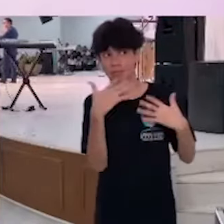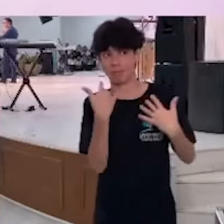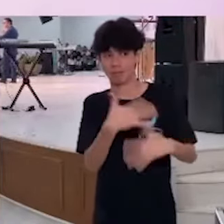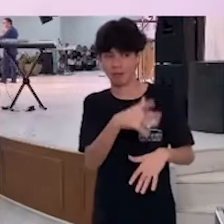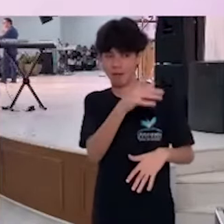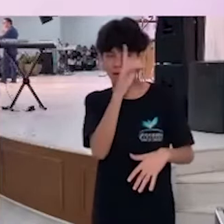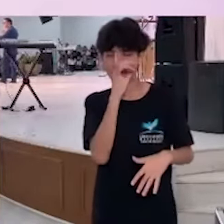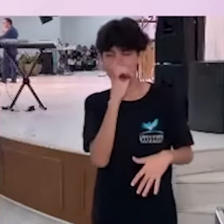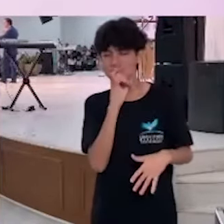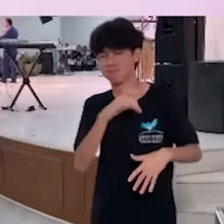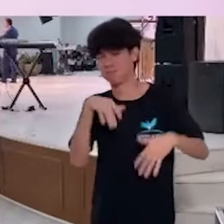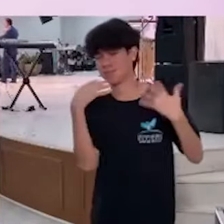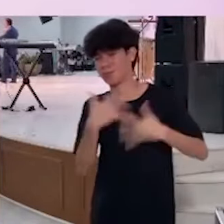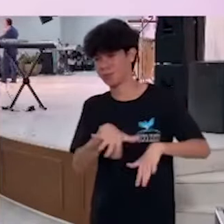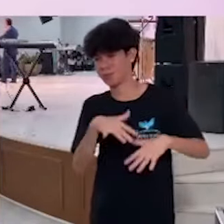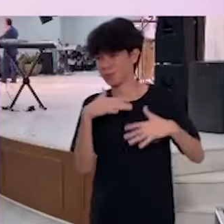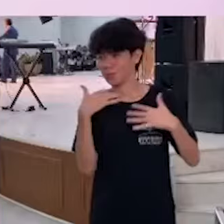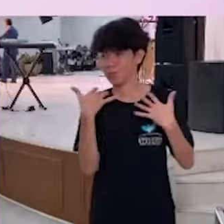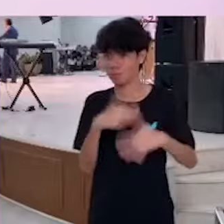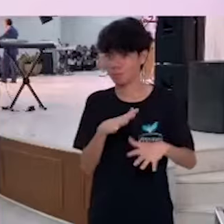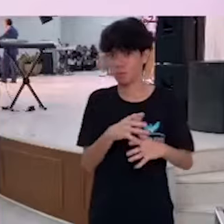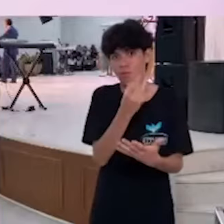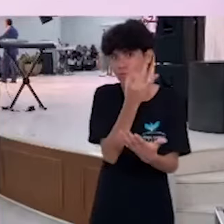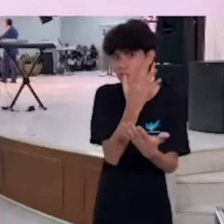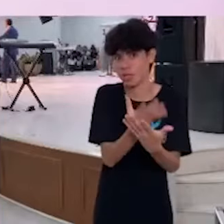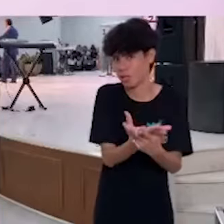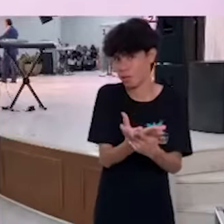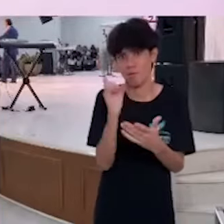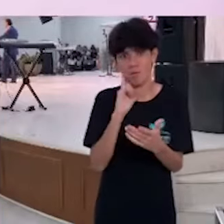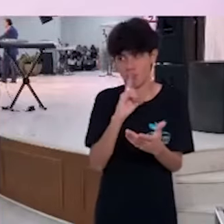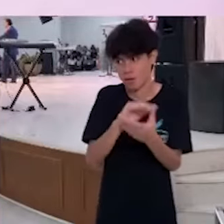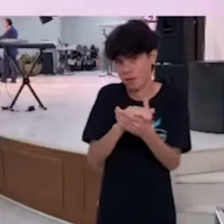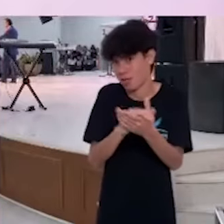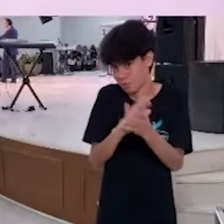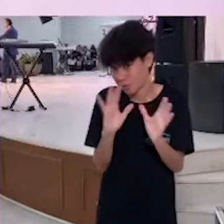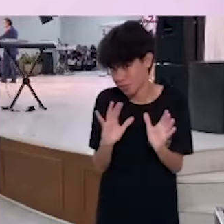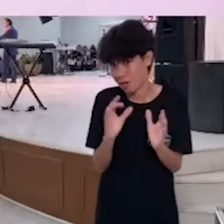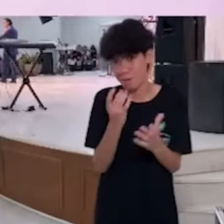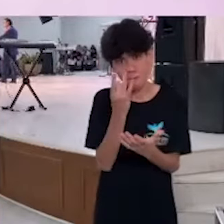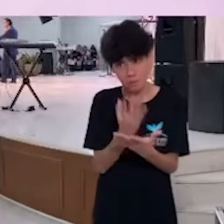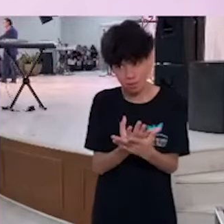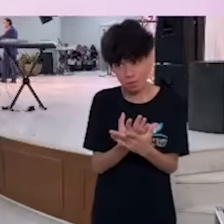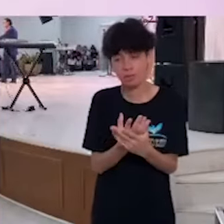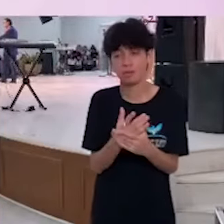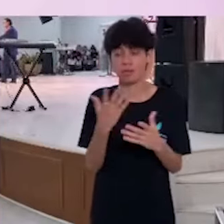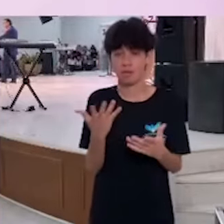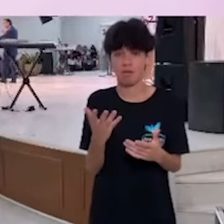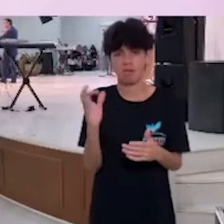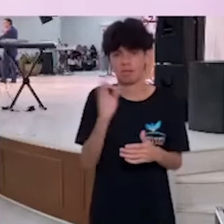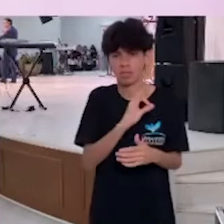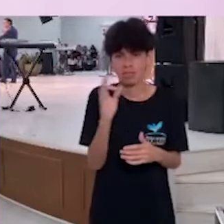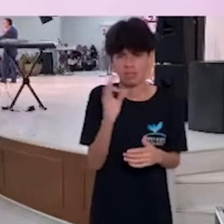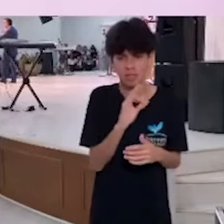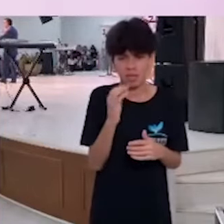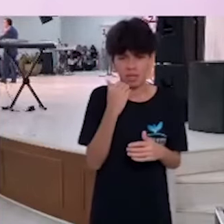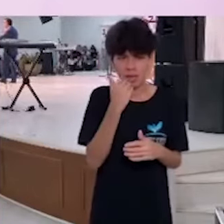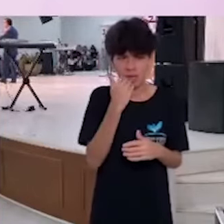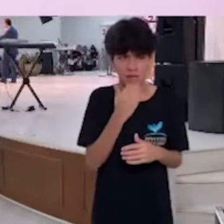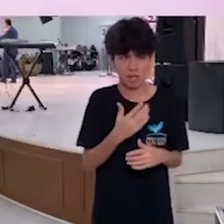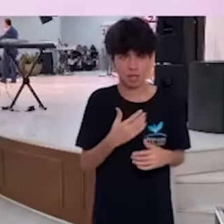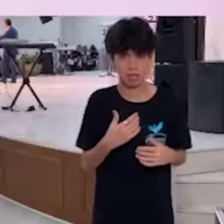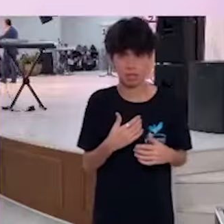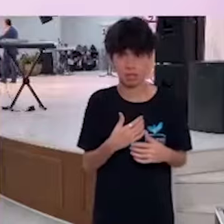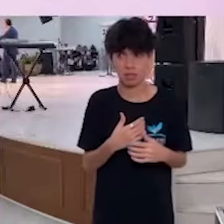¿verdad? Solo ella puede hacerlo. Mi amor. O a lo mejor, gloria a Dios, qué bonito te usó el